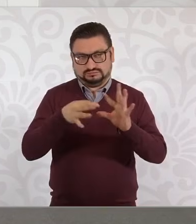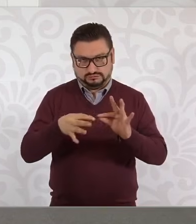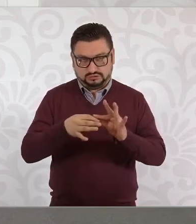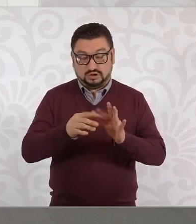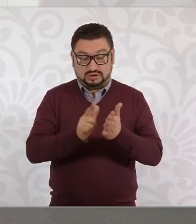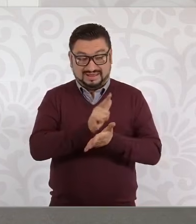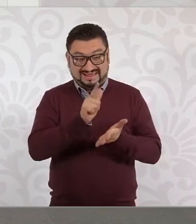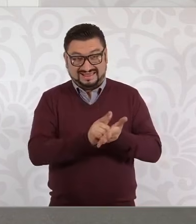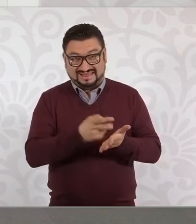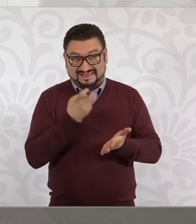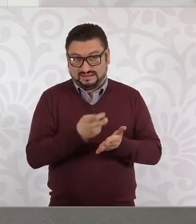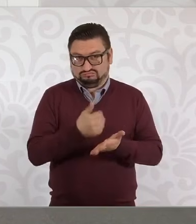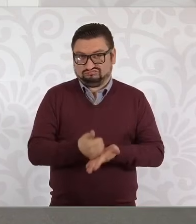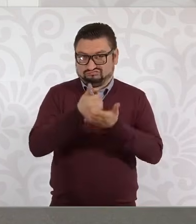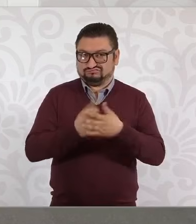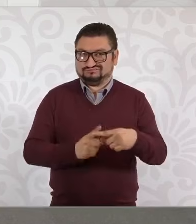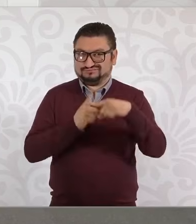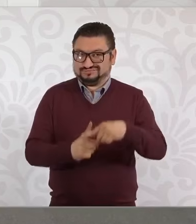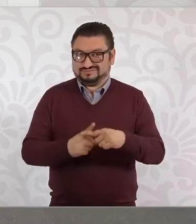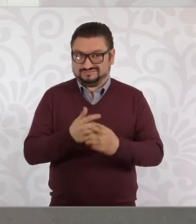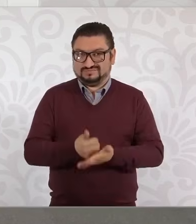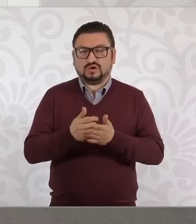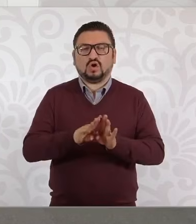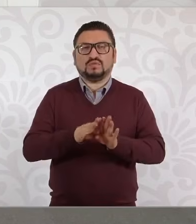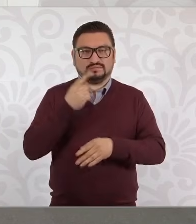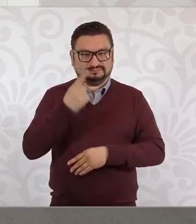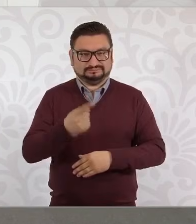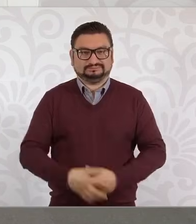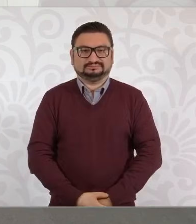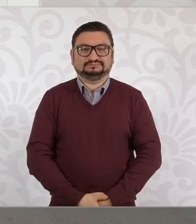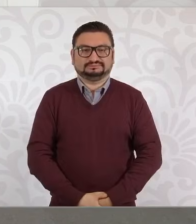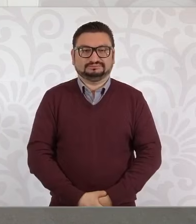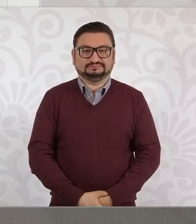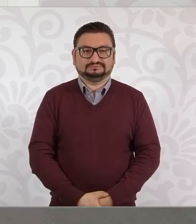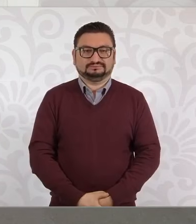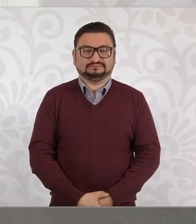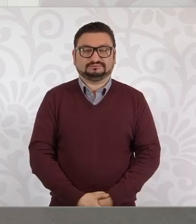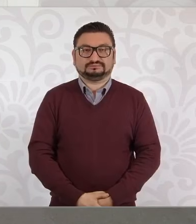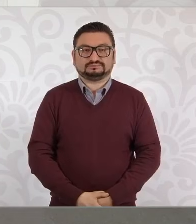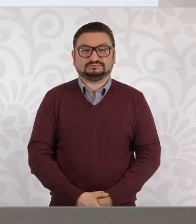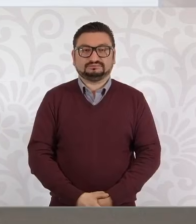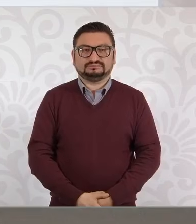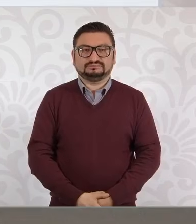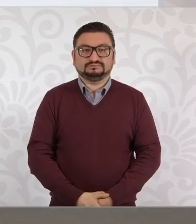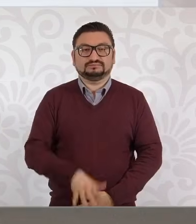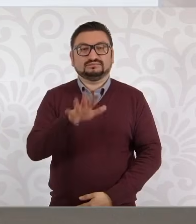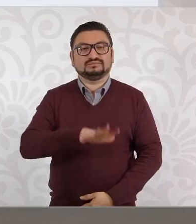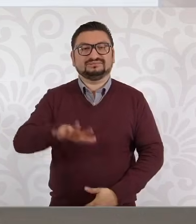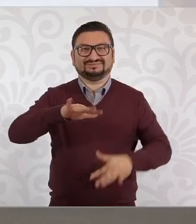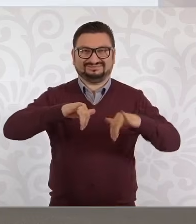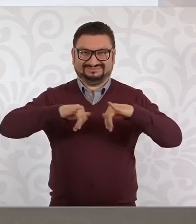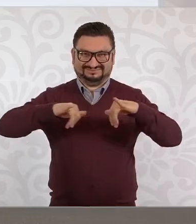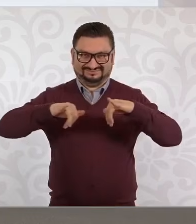impacta de una manera positiva esta nueva ley. Adelante. Bueno, aquí podemos ver un